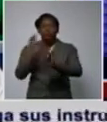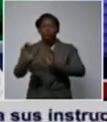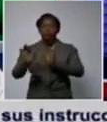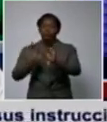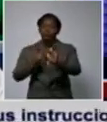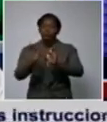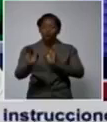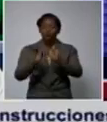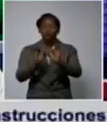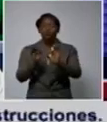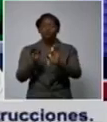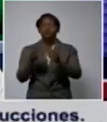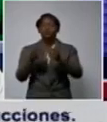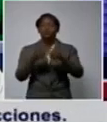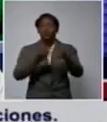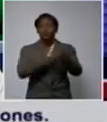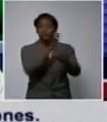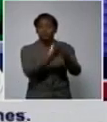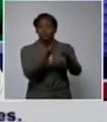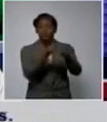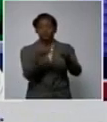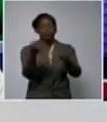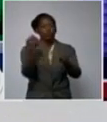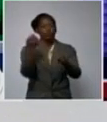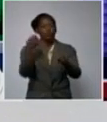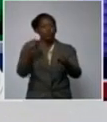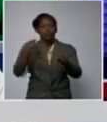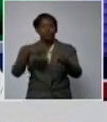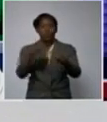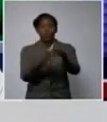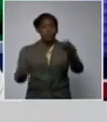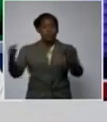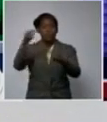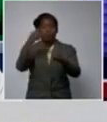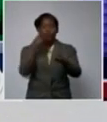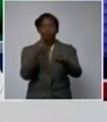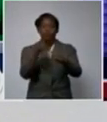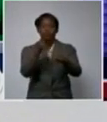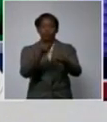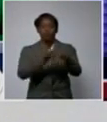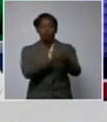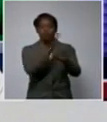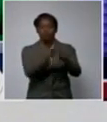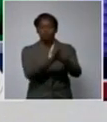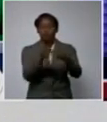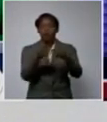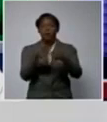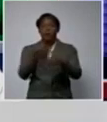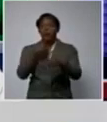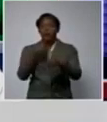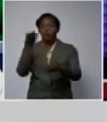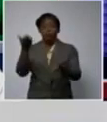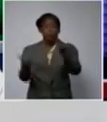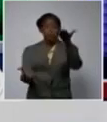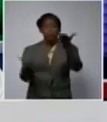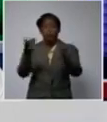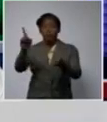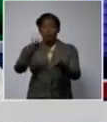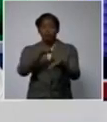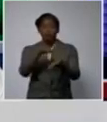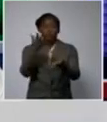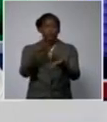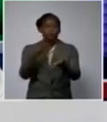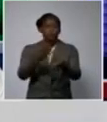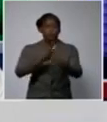bien, todo lo que nuestra población aprendió con epidemias que hemos tenido. Sin embargo, hoy lo